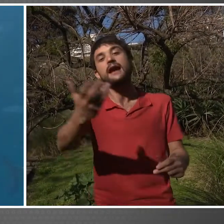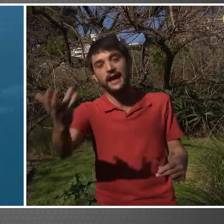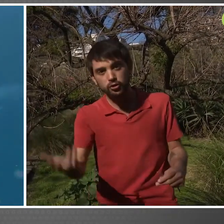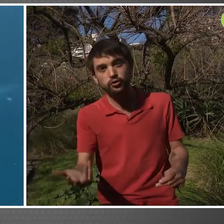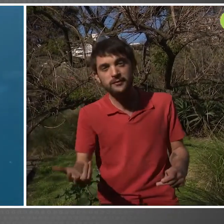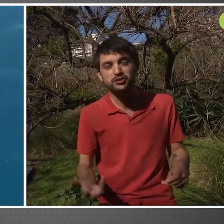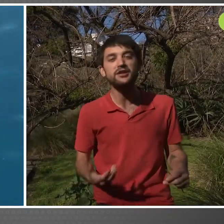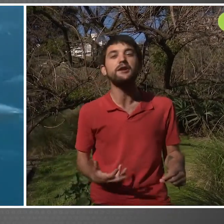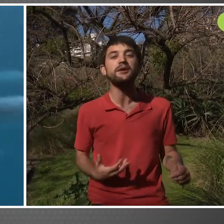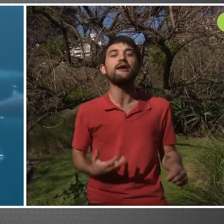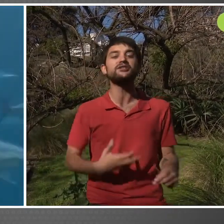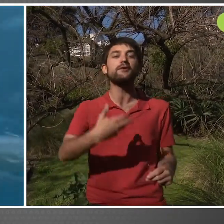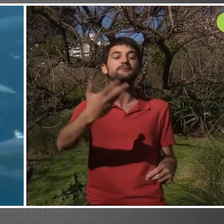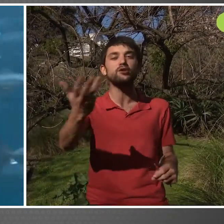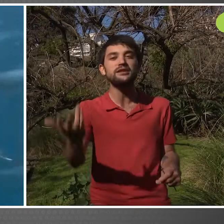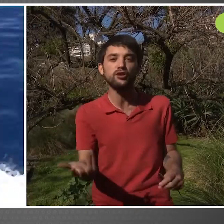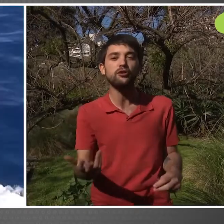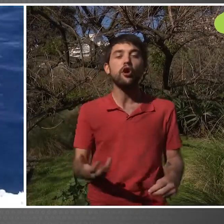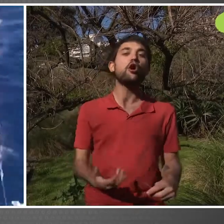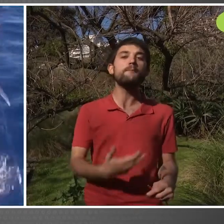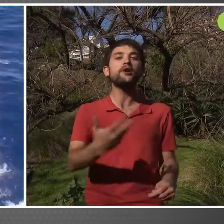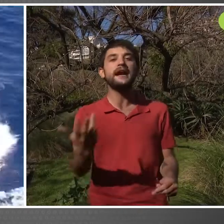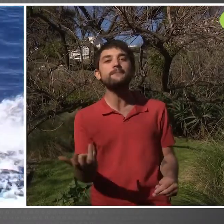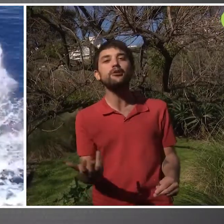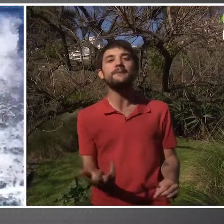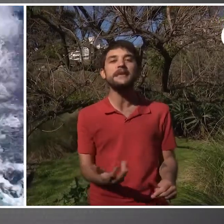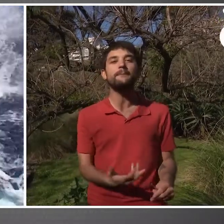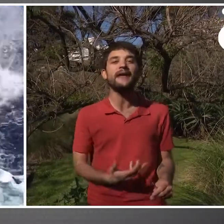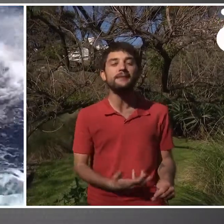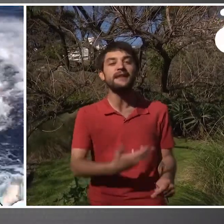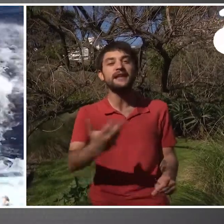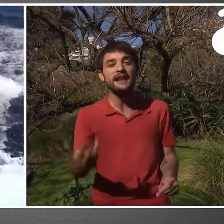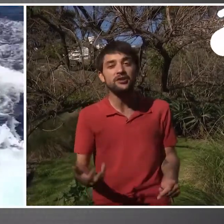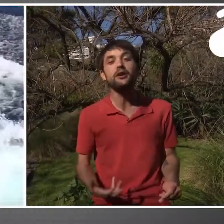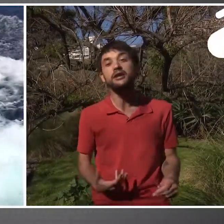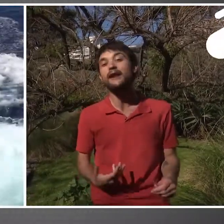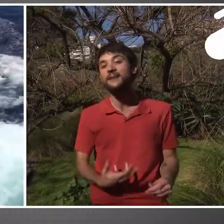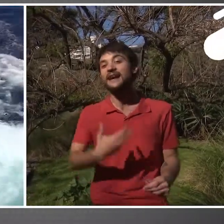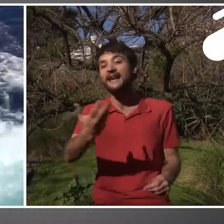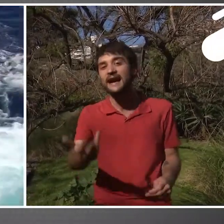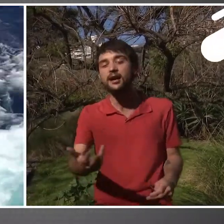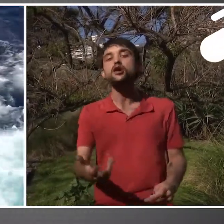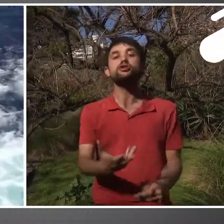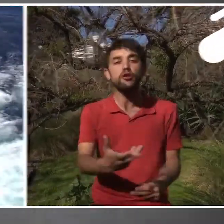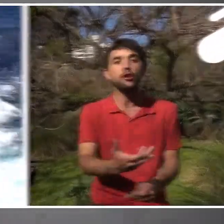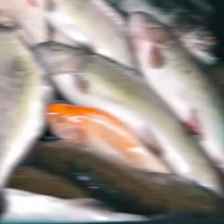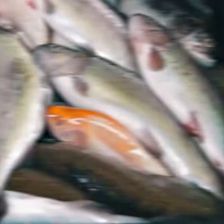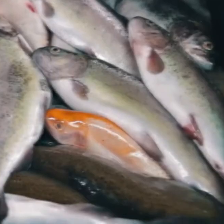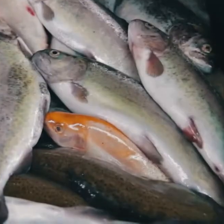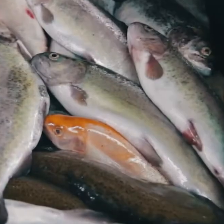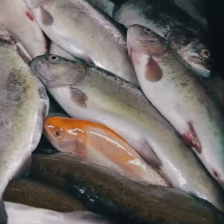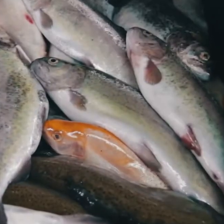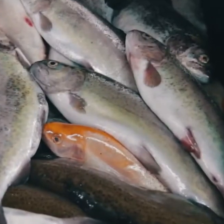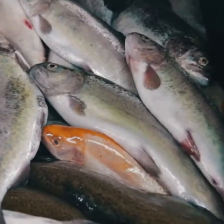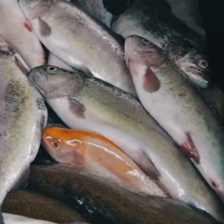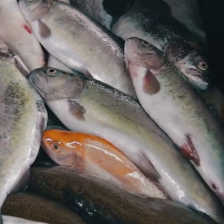85% en los últimos años debido a la sobreexplotación, o por ejemplo el pez espada del Mediterráneo debido a la pesca ilegal, son dos